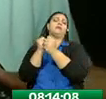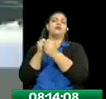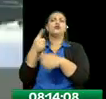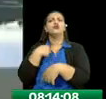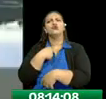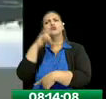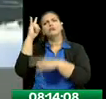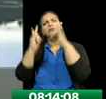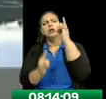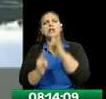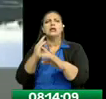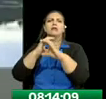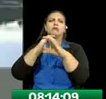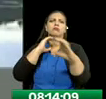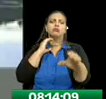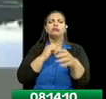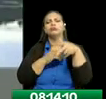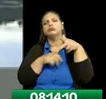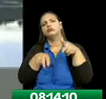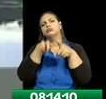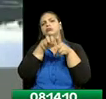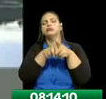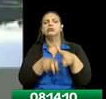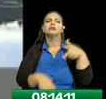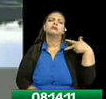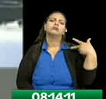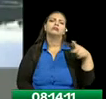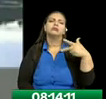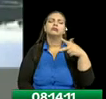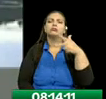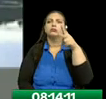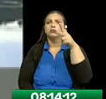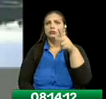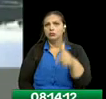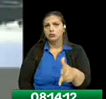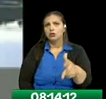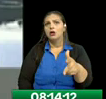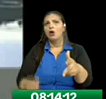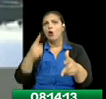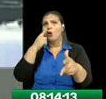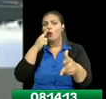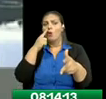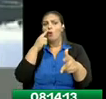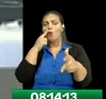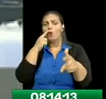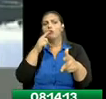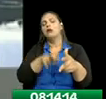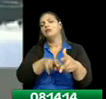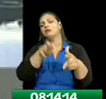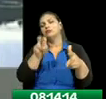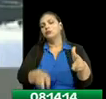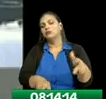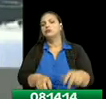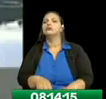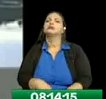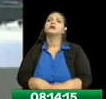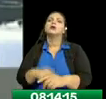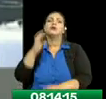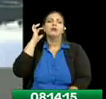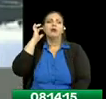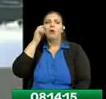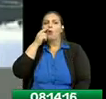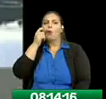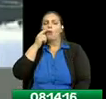Salinas. Un video muestra los momentos cuando el sujeto la ingresa al domicilio. La afectada,